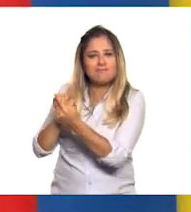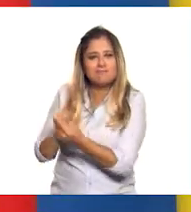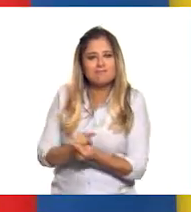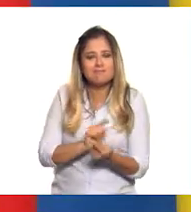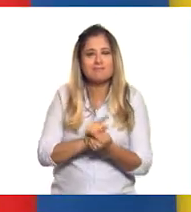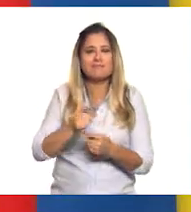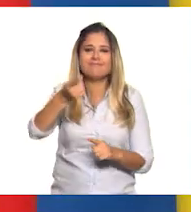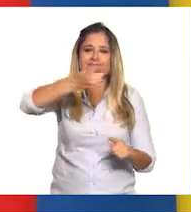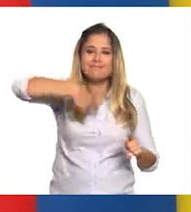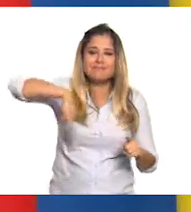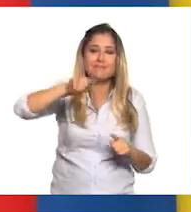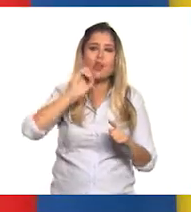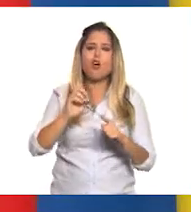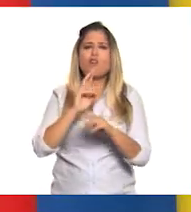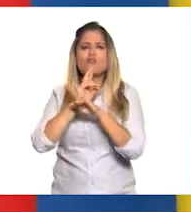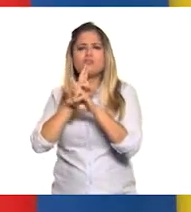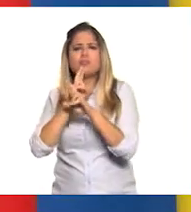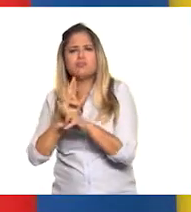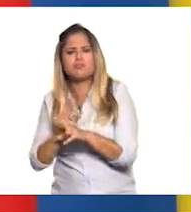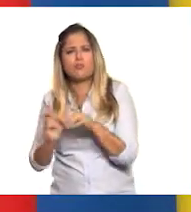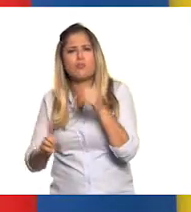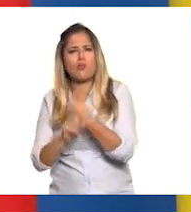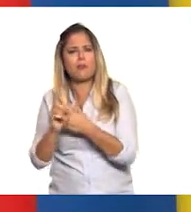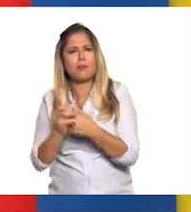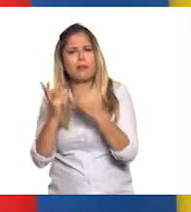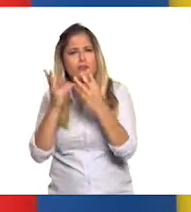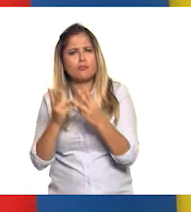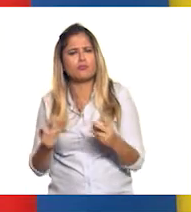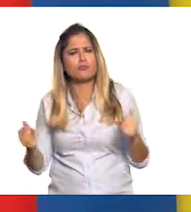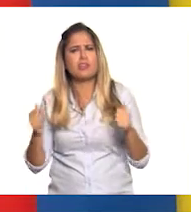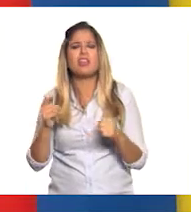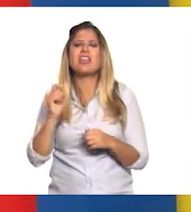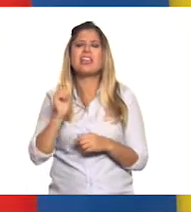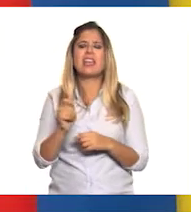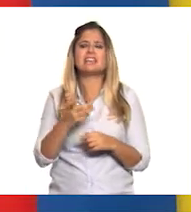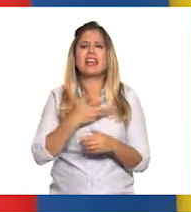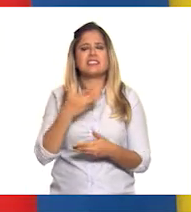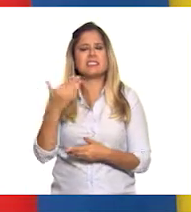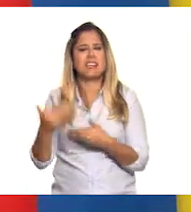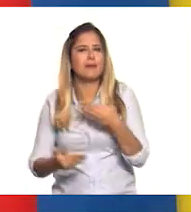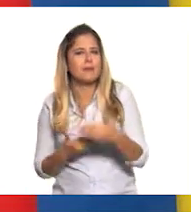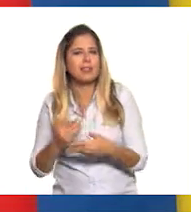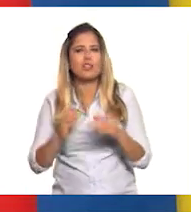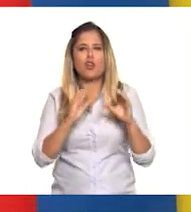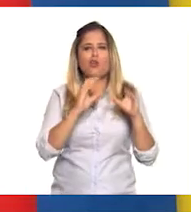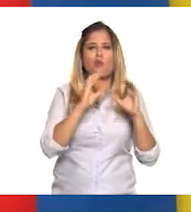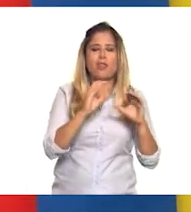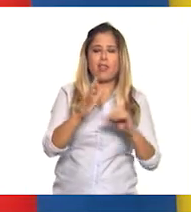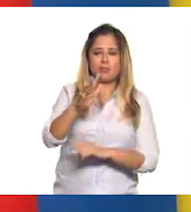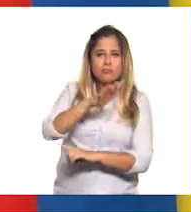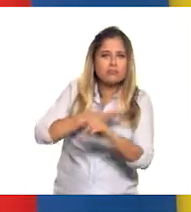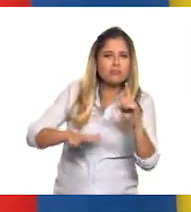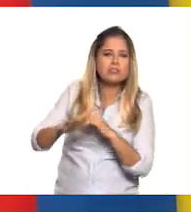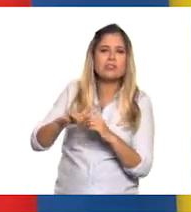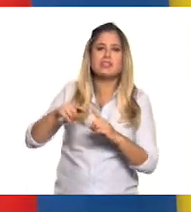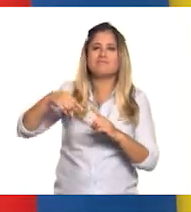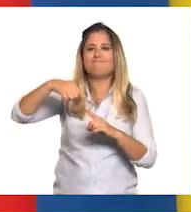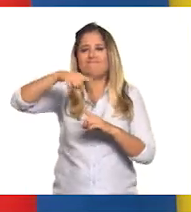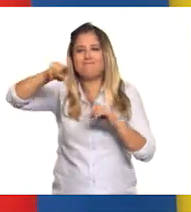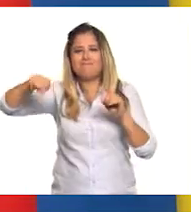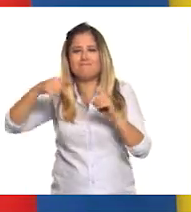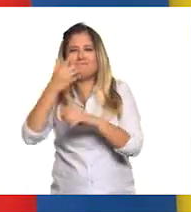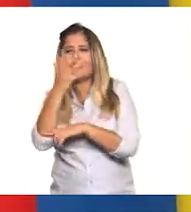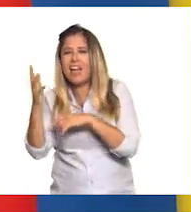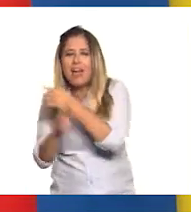entre nosotros o resolver un problema que afecte a la comunidad, que puede ser de servicios, cuidado de áreas comunes, medio ambiente o para